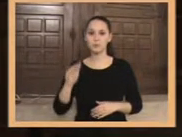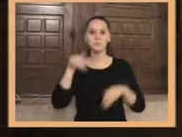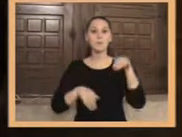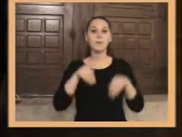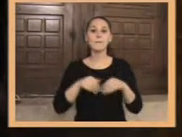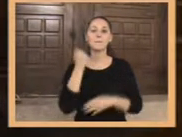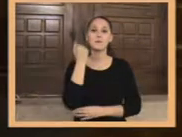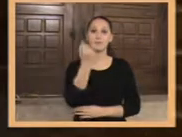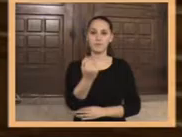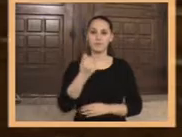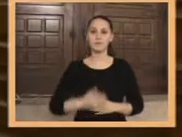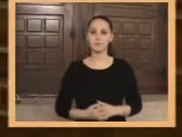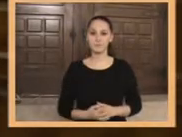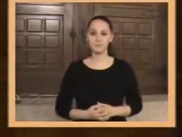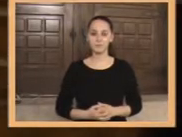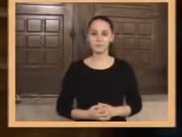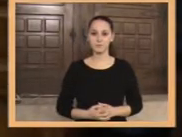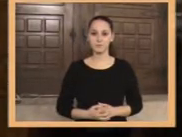favor?